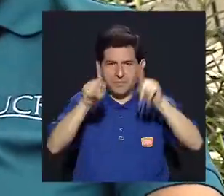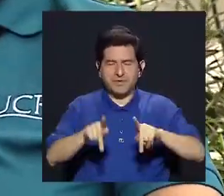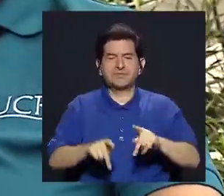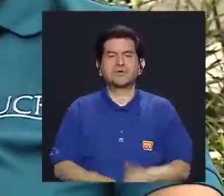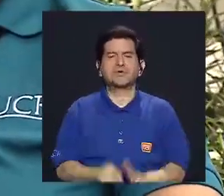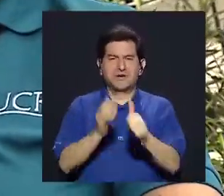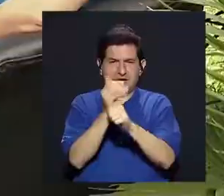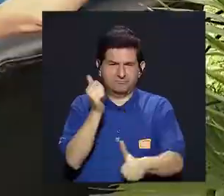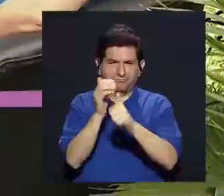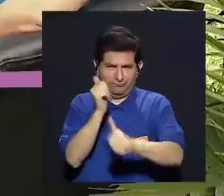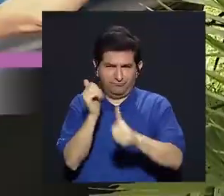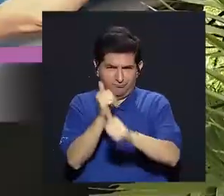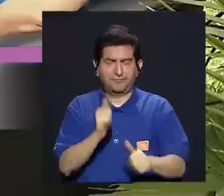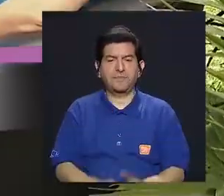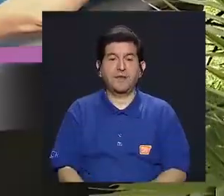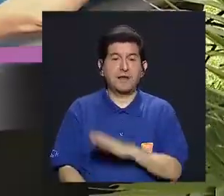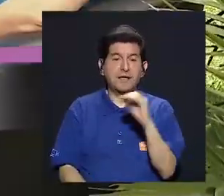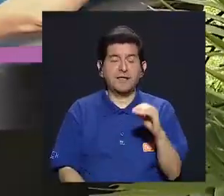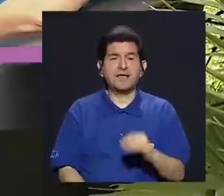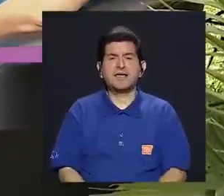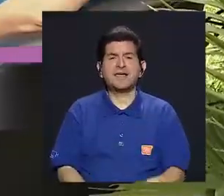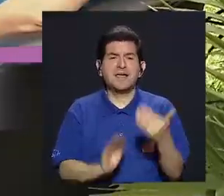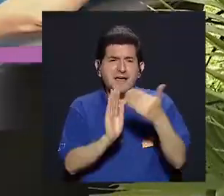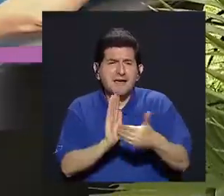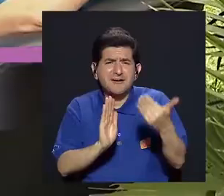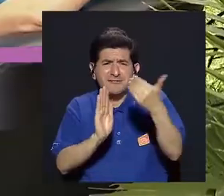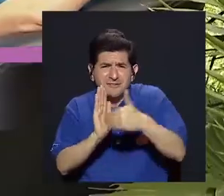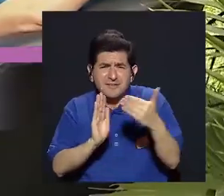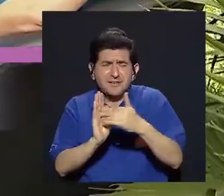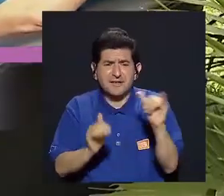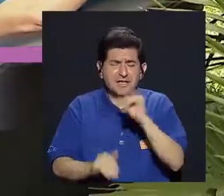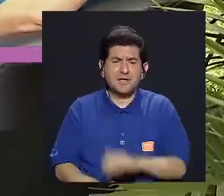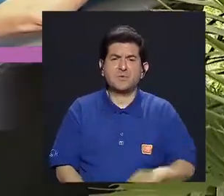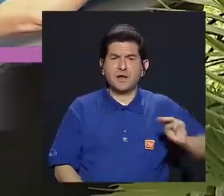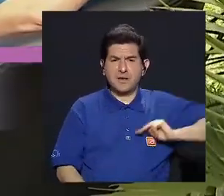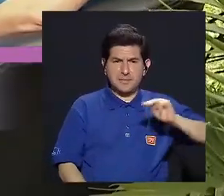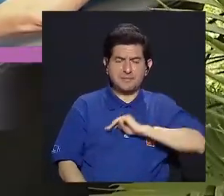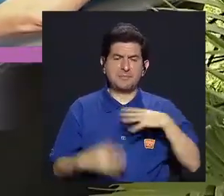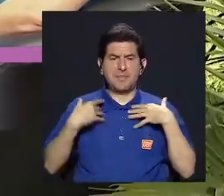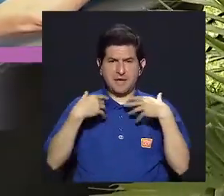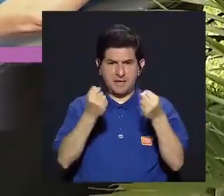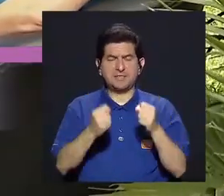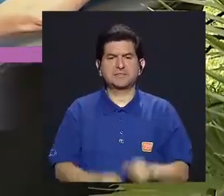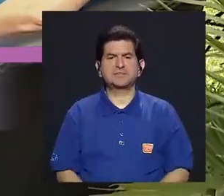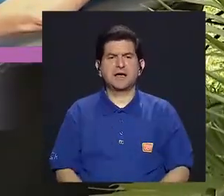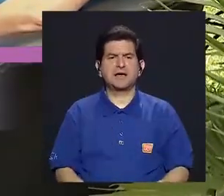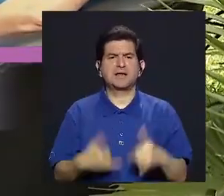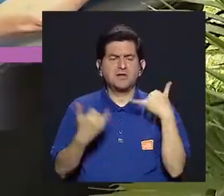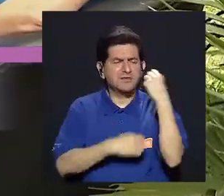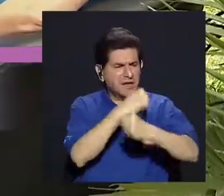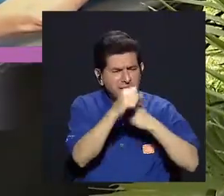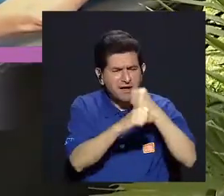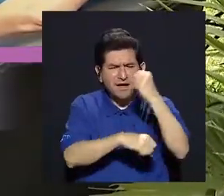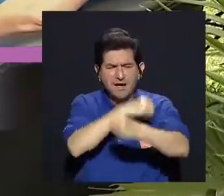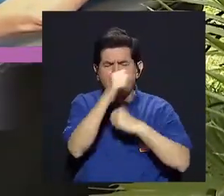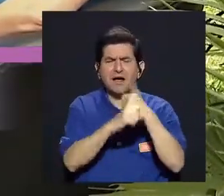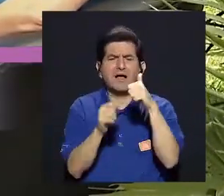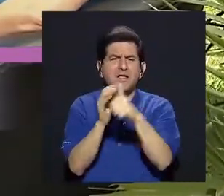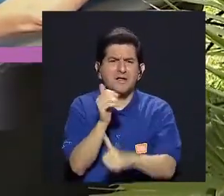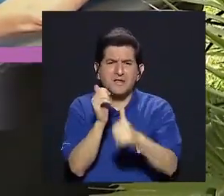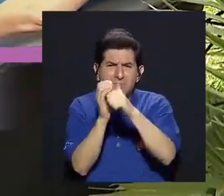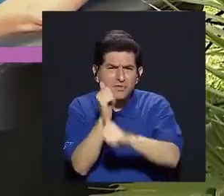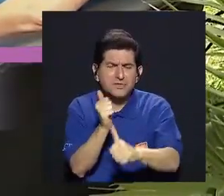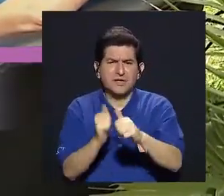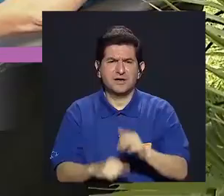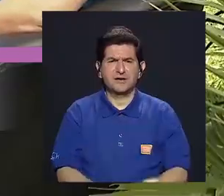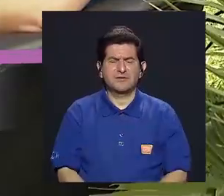enfermedad diarreica y en cuanto a morbilidad de acuerdo también a datos del ministerio de salud desde hace muchos años la diarrea